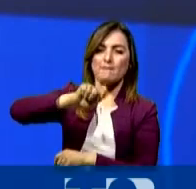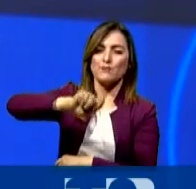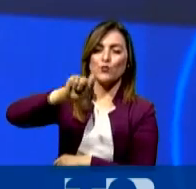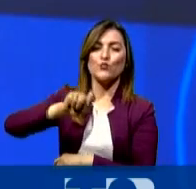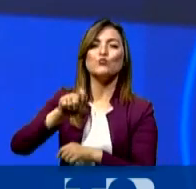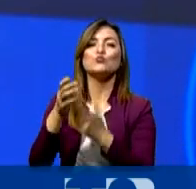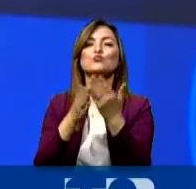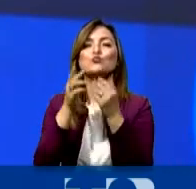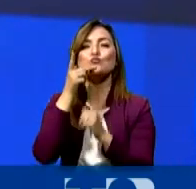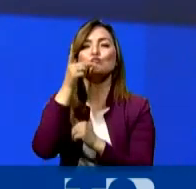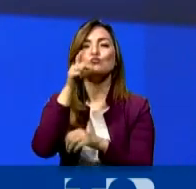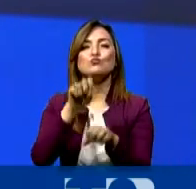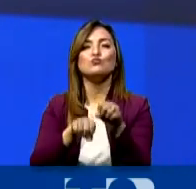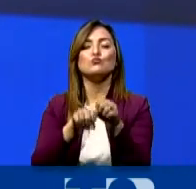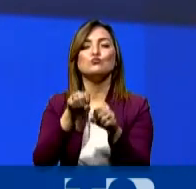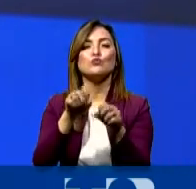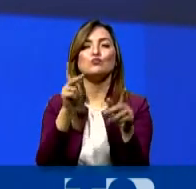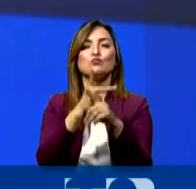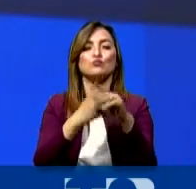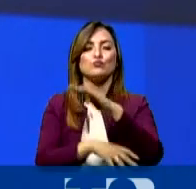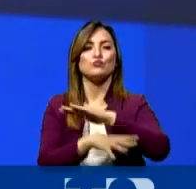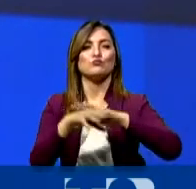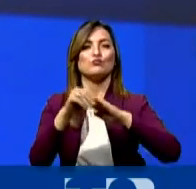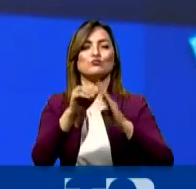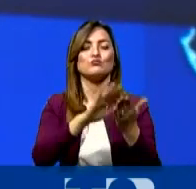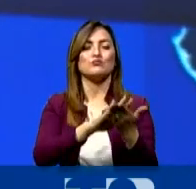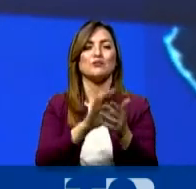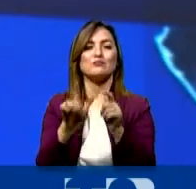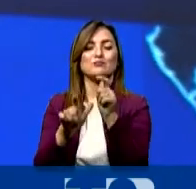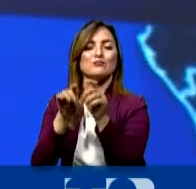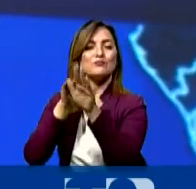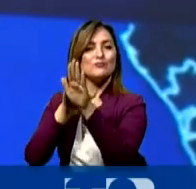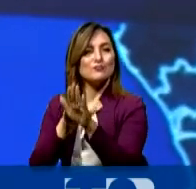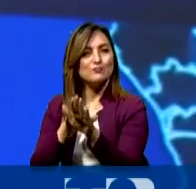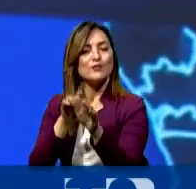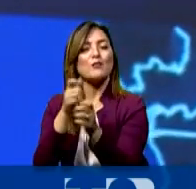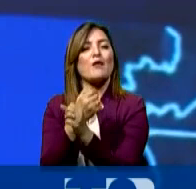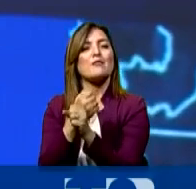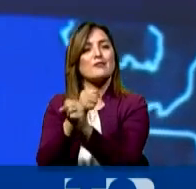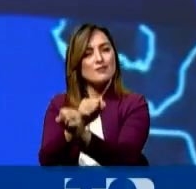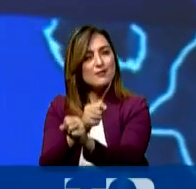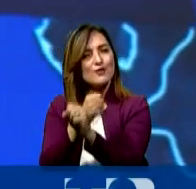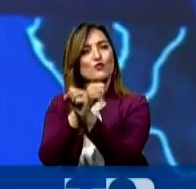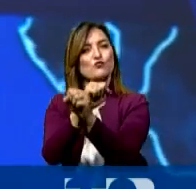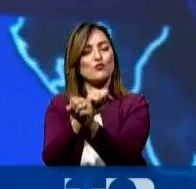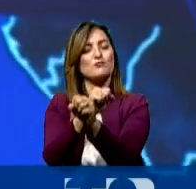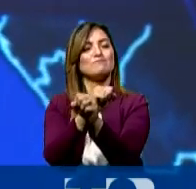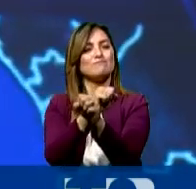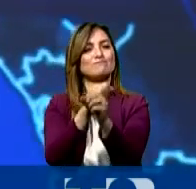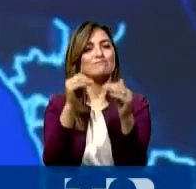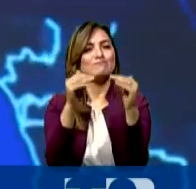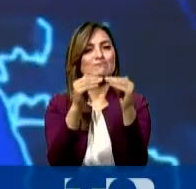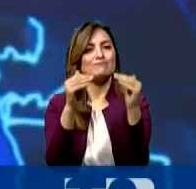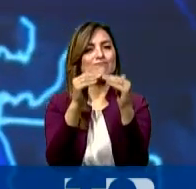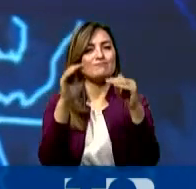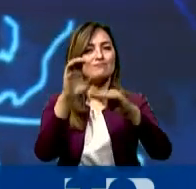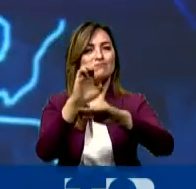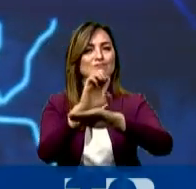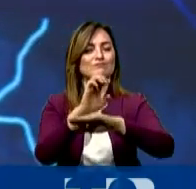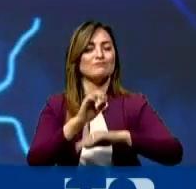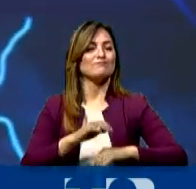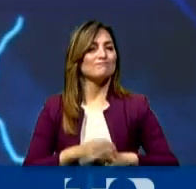contra la producción petrolera sino contra a favor de aquellos que defendieron la estabilidad democrática del ecuador